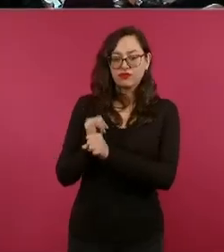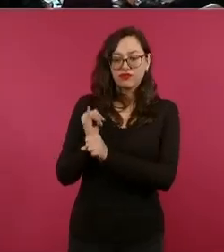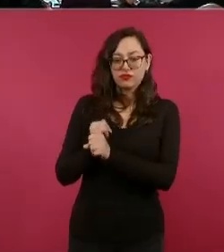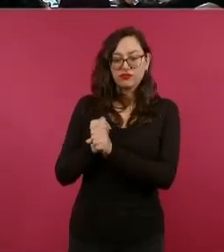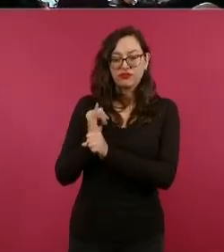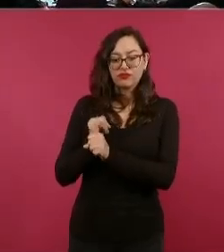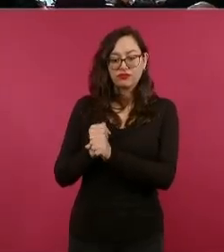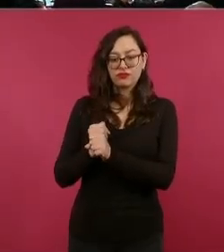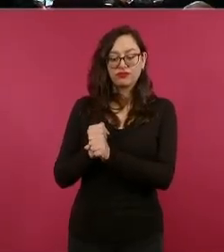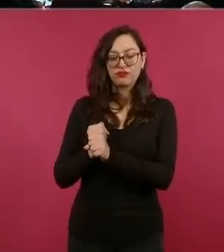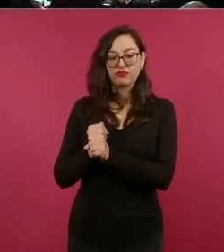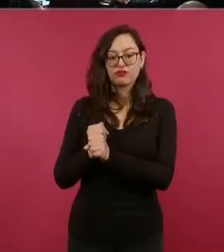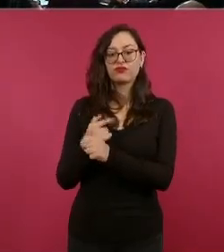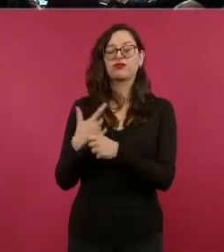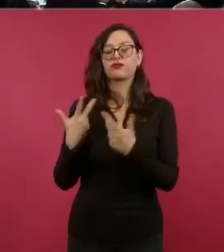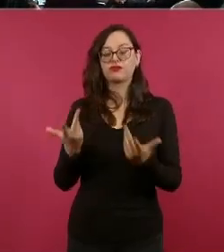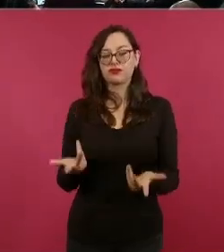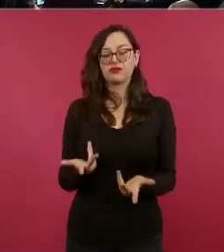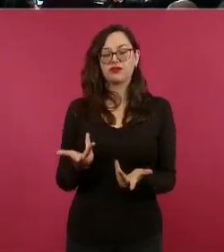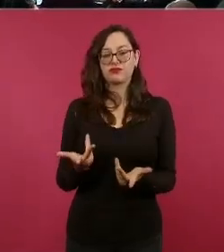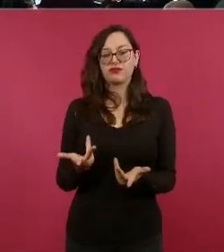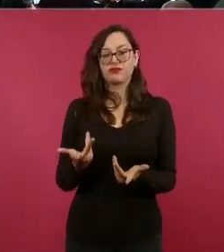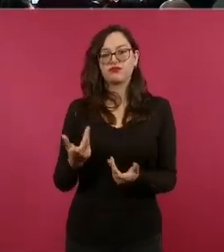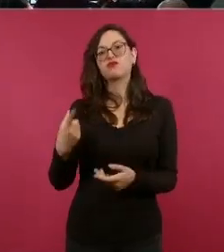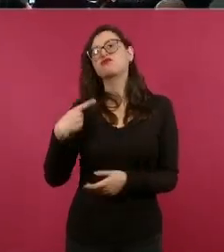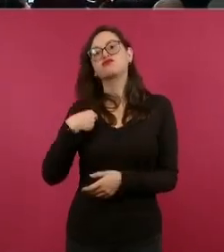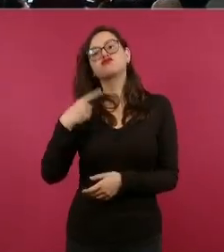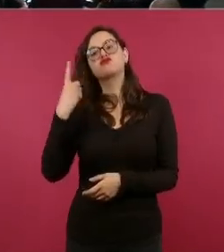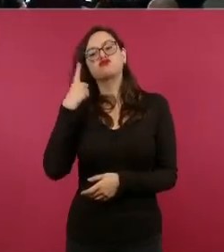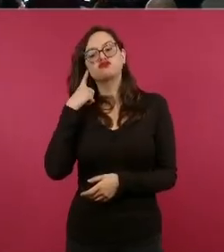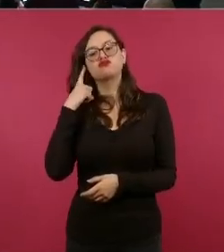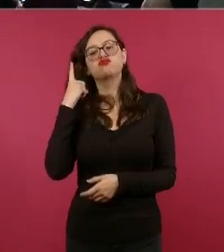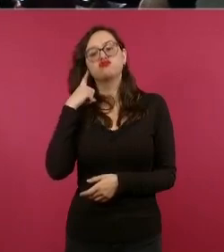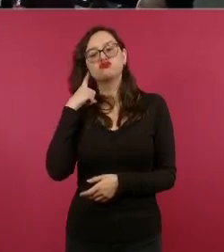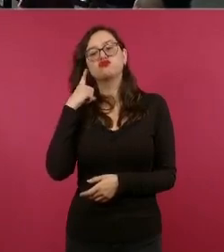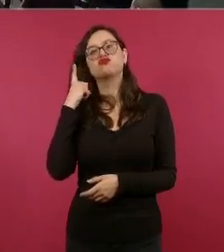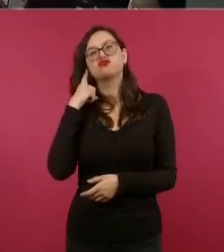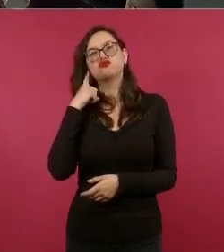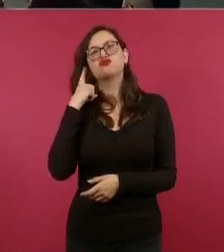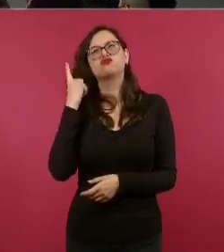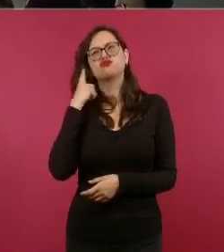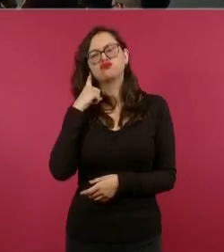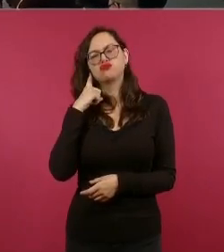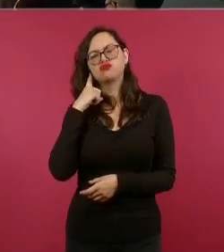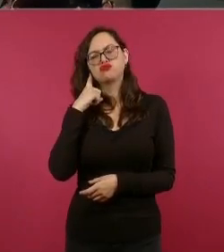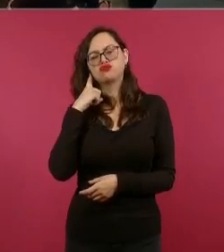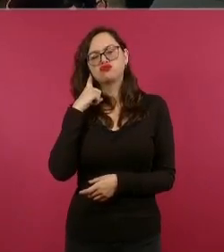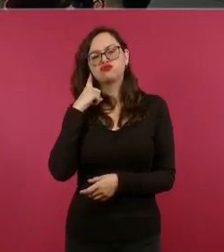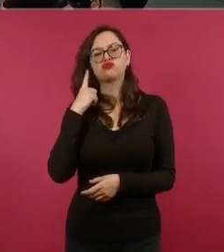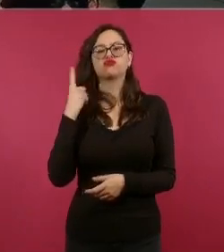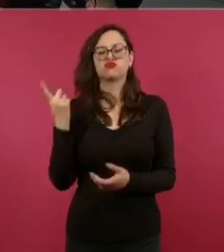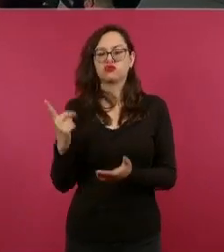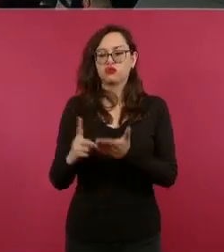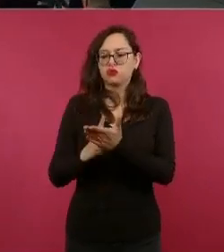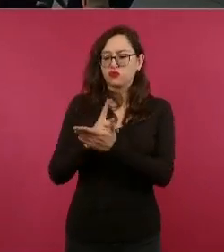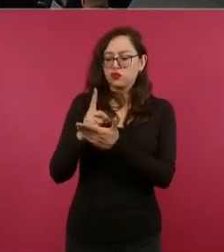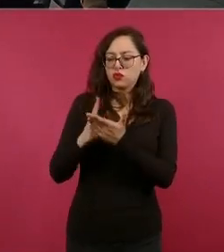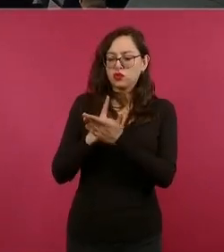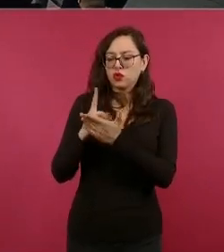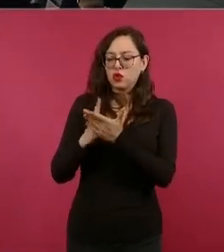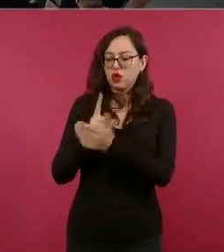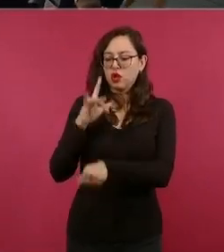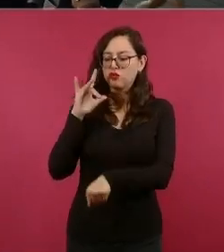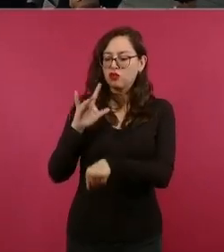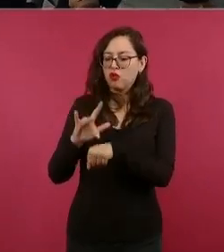porque cada vez escucho más de que el crecimiento en el consumo